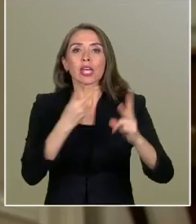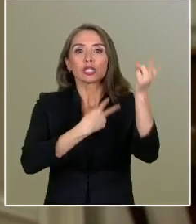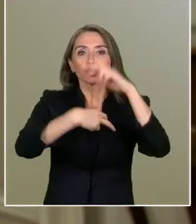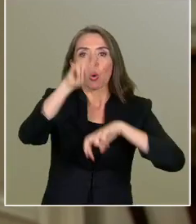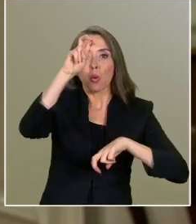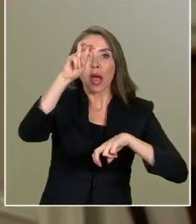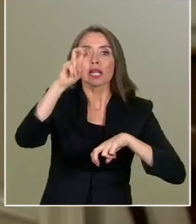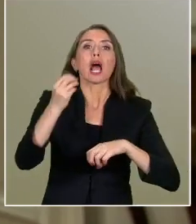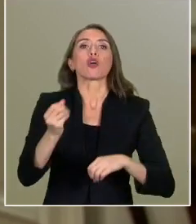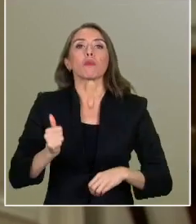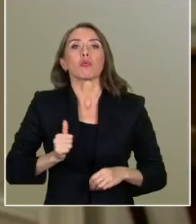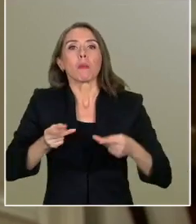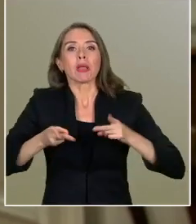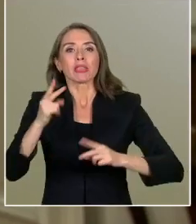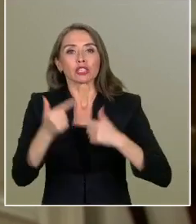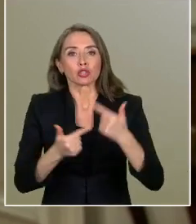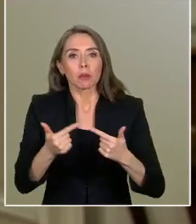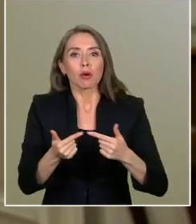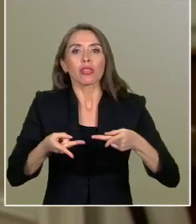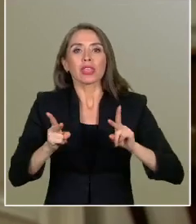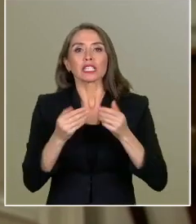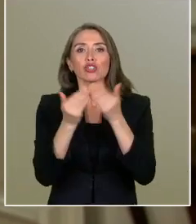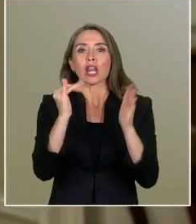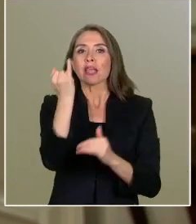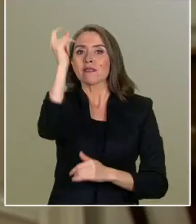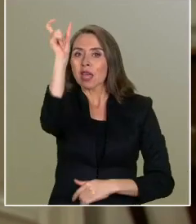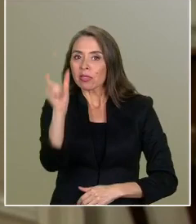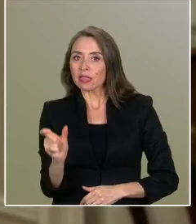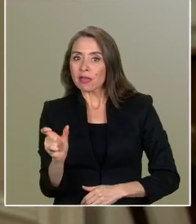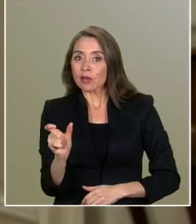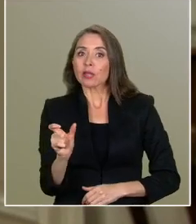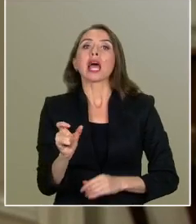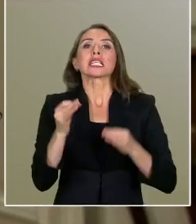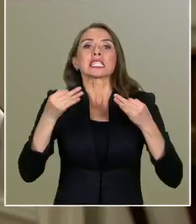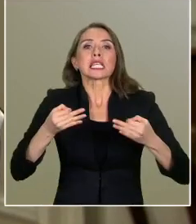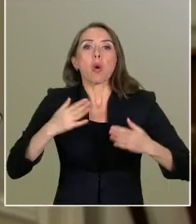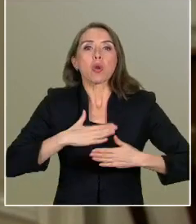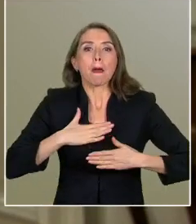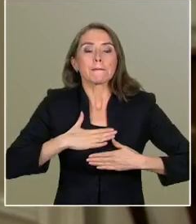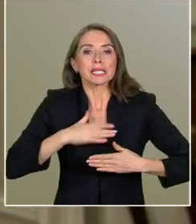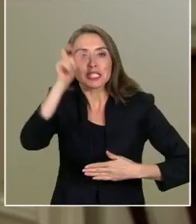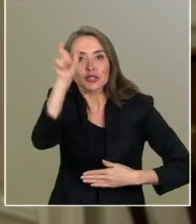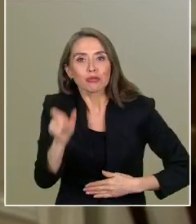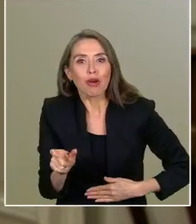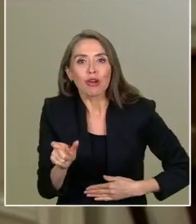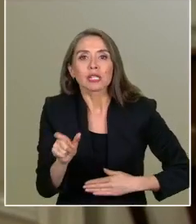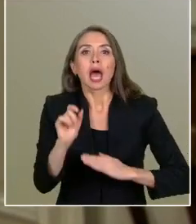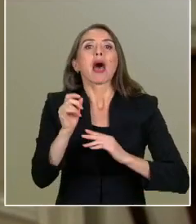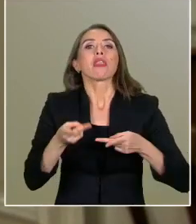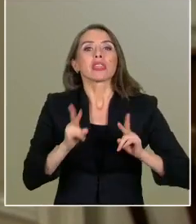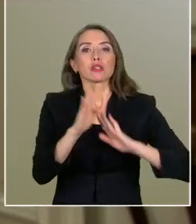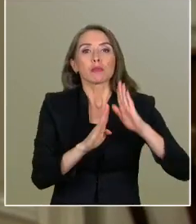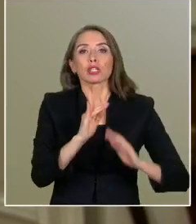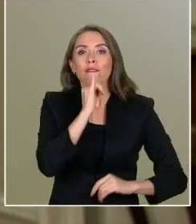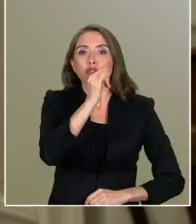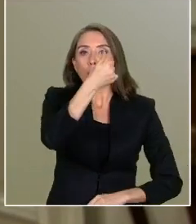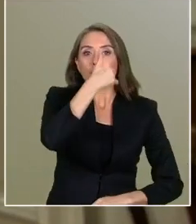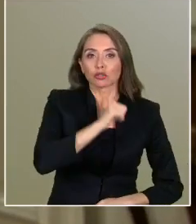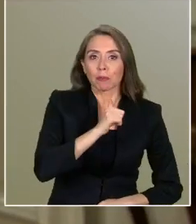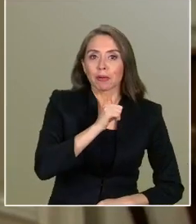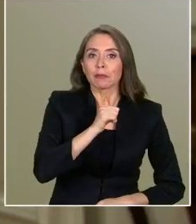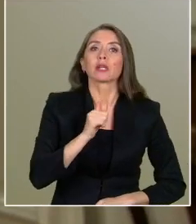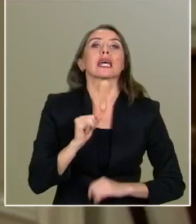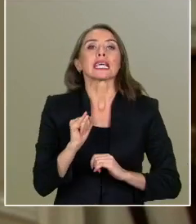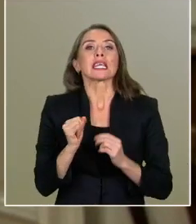ejercicio de los derechos políticos el derecho a la libertad individual y a la seguridad personal derecho a la protección de los datos privados oa la